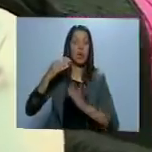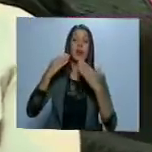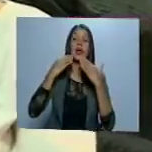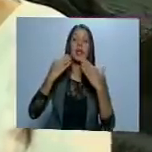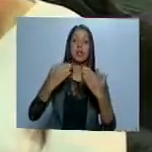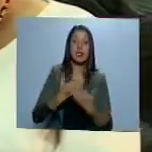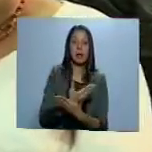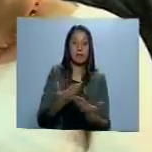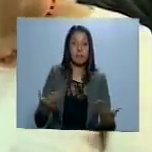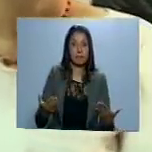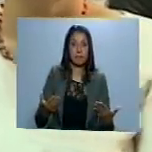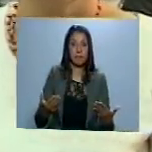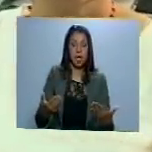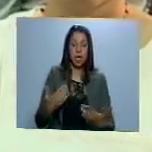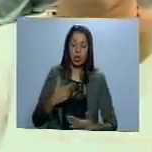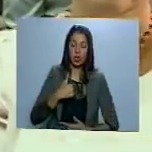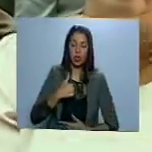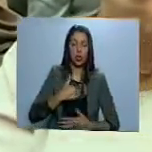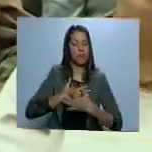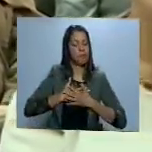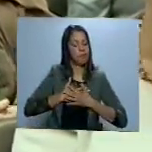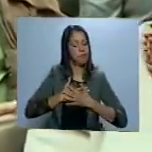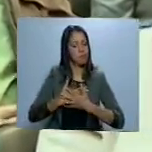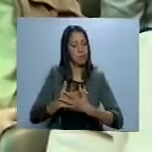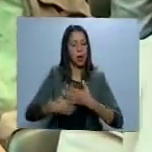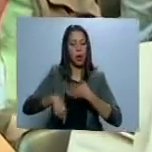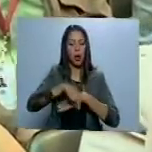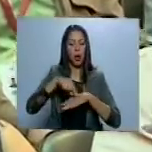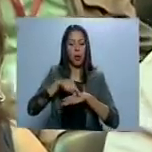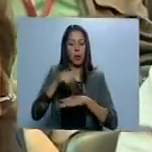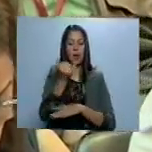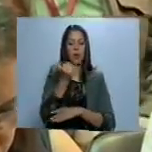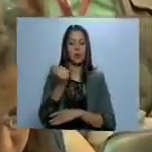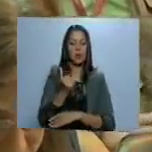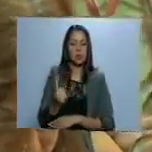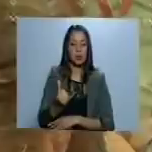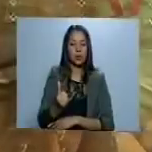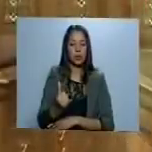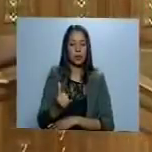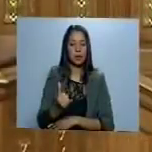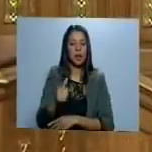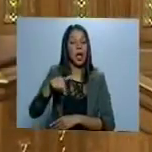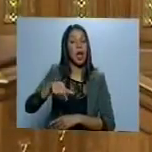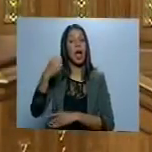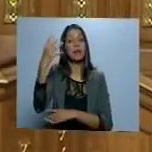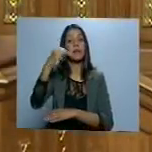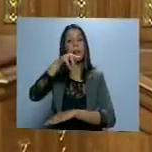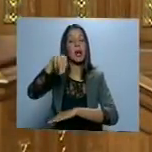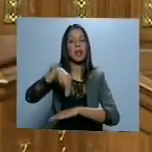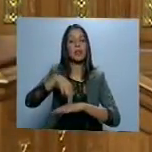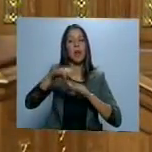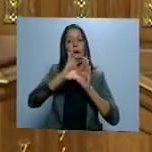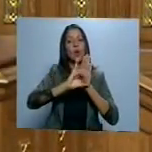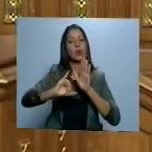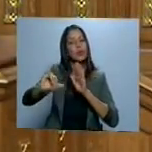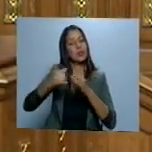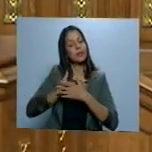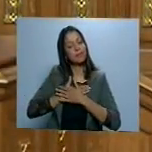supuesto, colocarme a la orden como gobernador del Estado Zulia a esta Asamblea Nacional